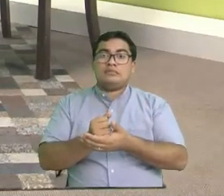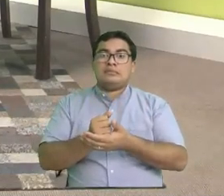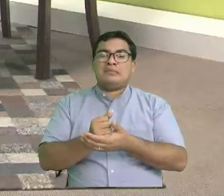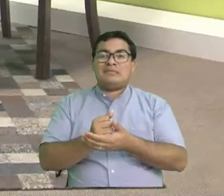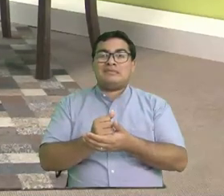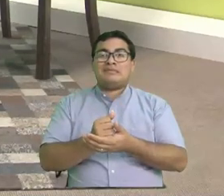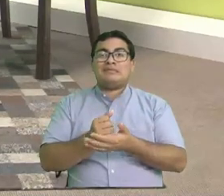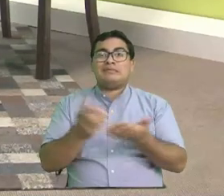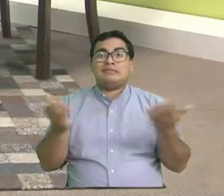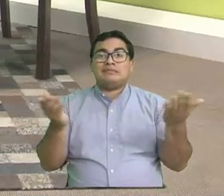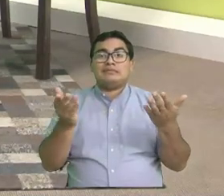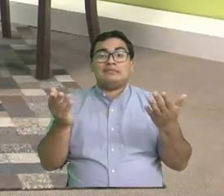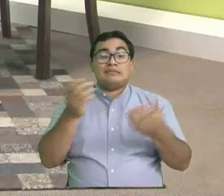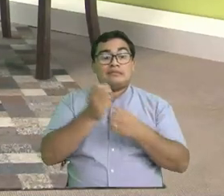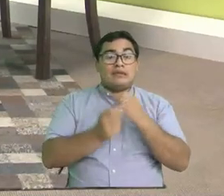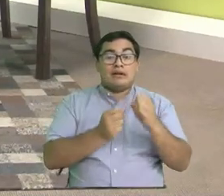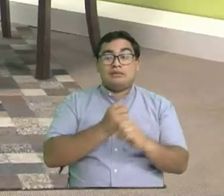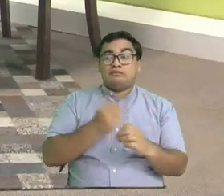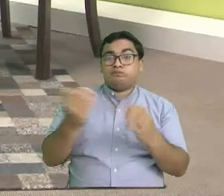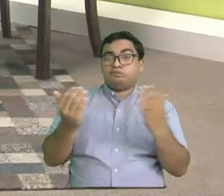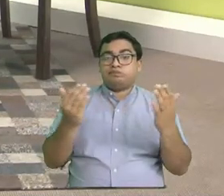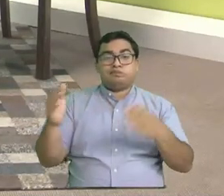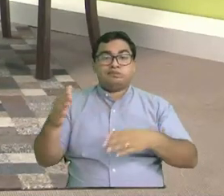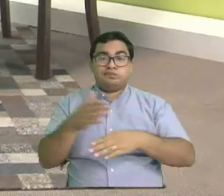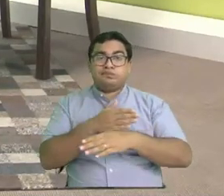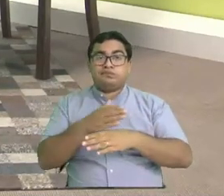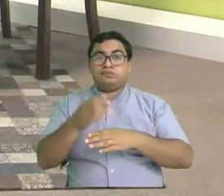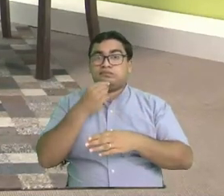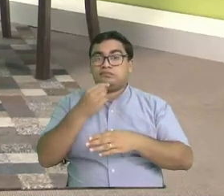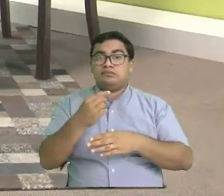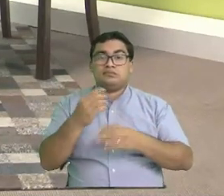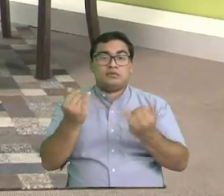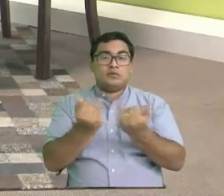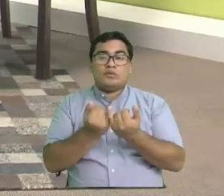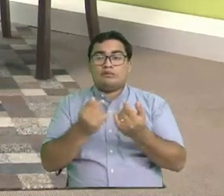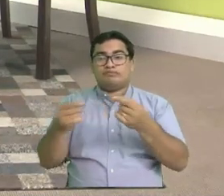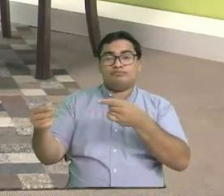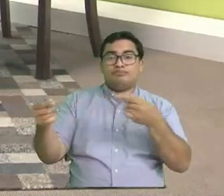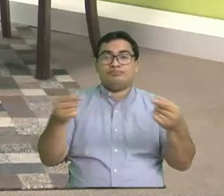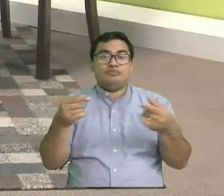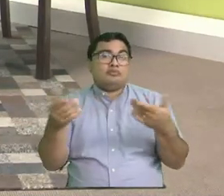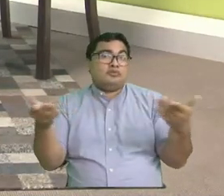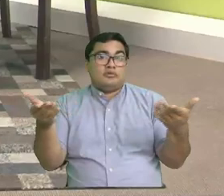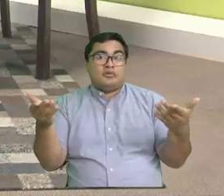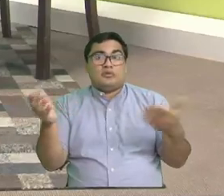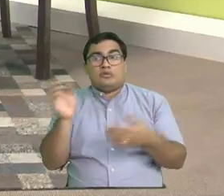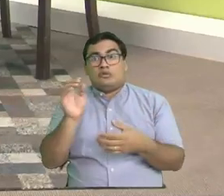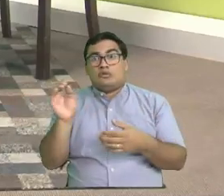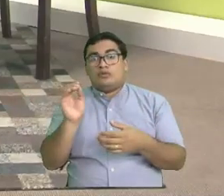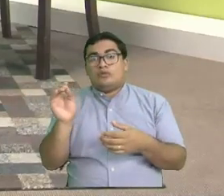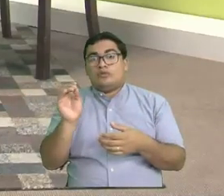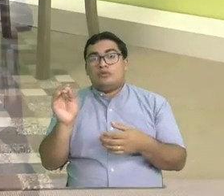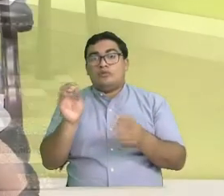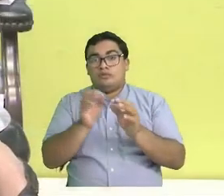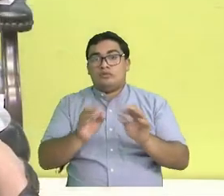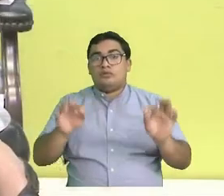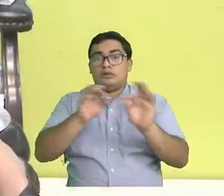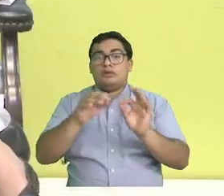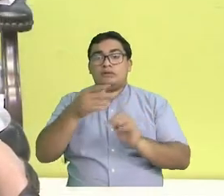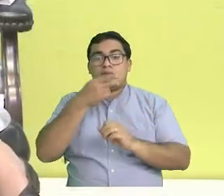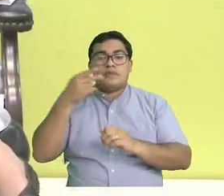menos que la diferencia de edad sea muy abismal, ¿verdad? Sí, porque si no, pero, se presenta el bullying entre ellos mismos. Ahí viene la mano dura de los